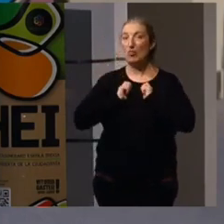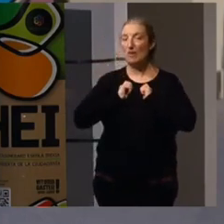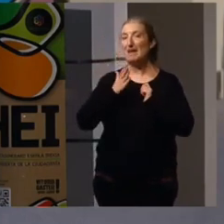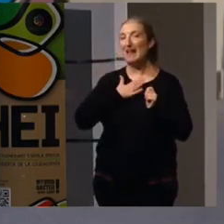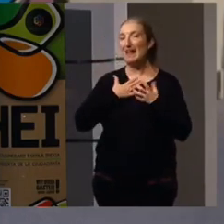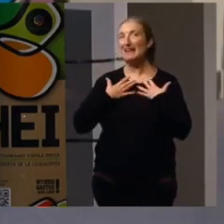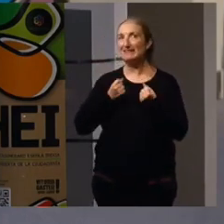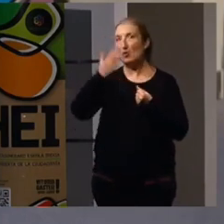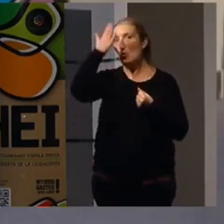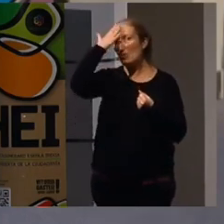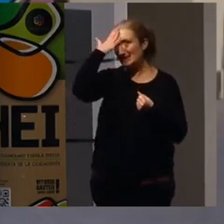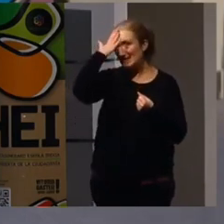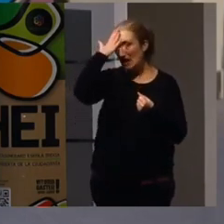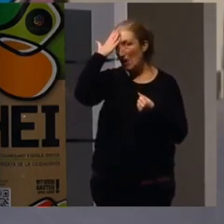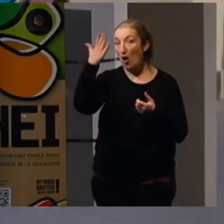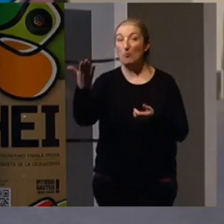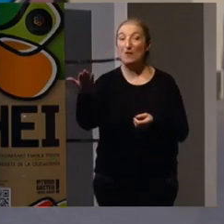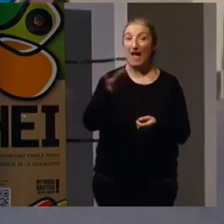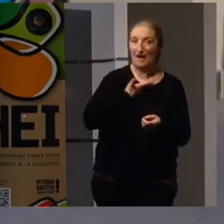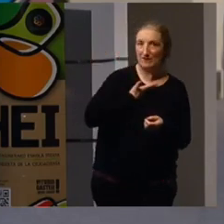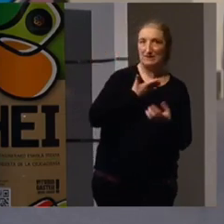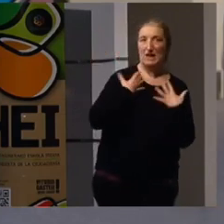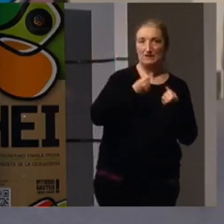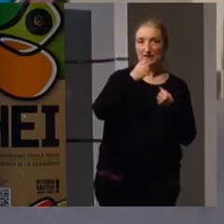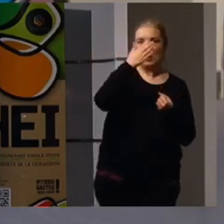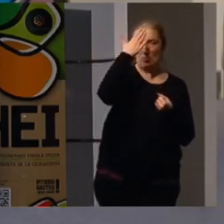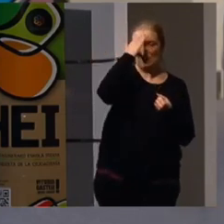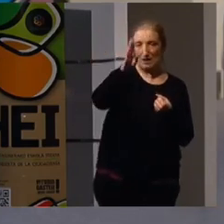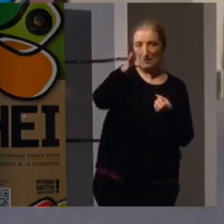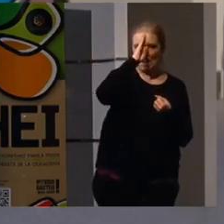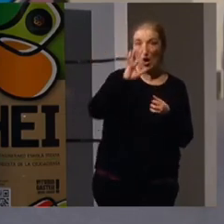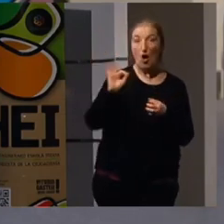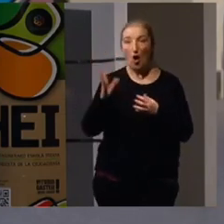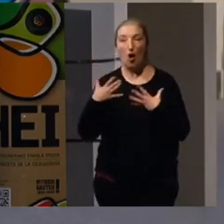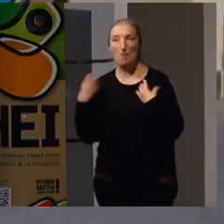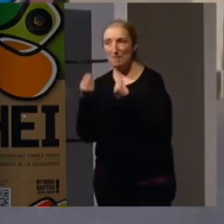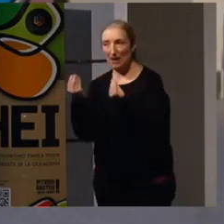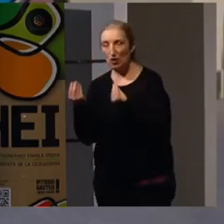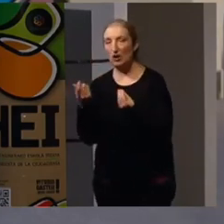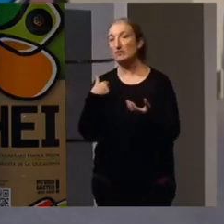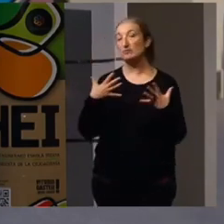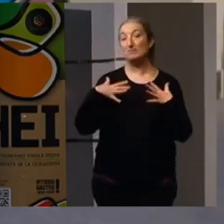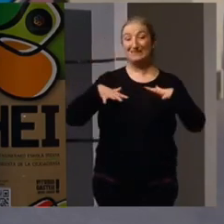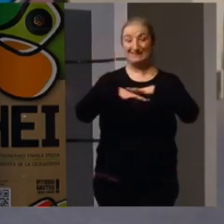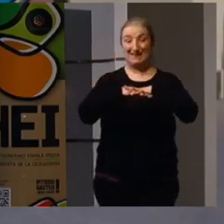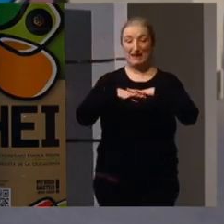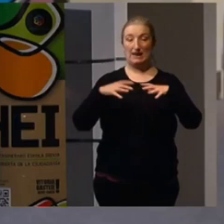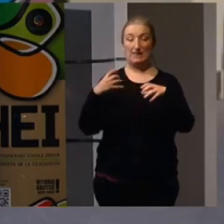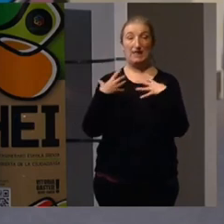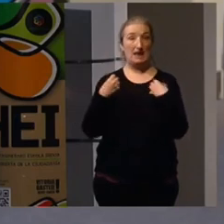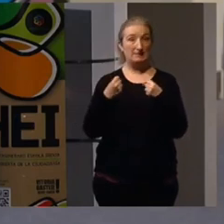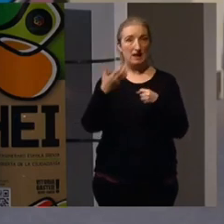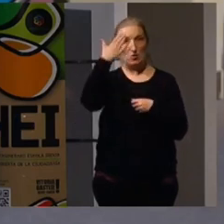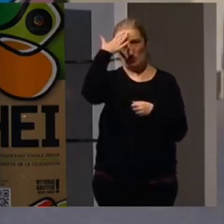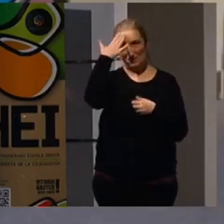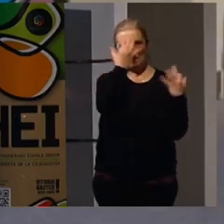mental y a la vez el trabajo puede ser algo que destruya por completo la salud mental. En esta parte de la red de salud mental que funciona un poco mejor, que es la parte que está